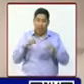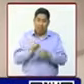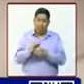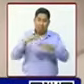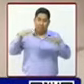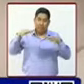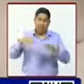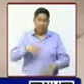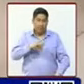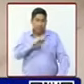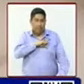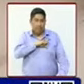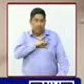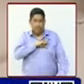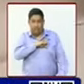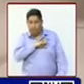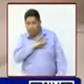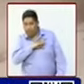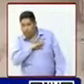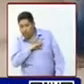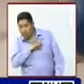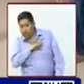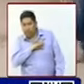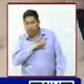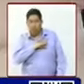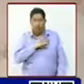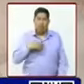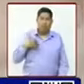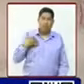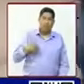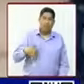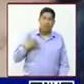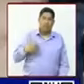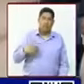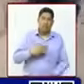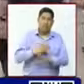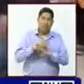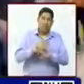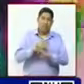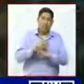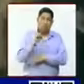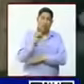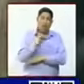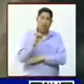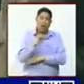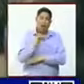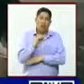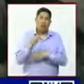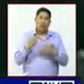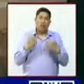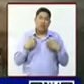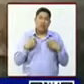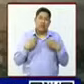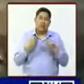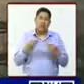tierra y gendarmes del lado argentino evitando el ingreso y salida de vehículos con mercadería.